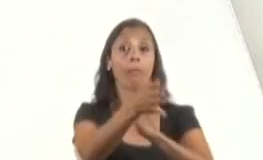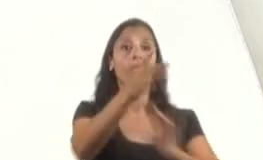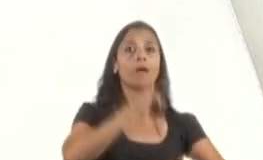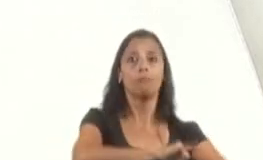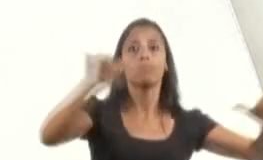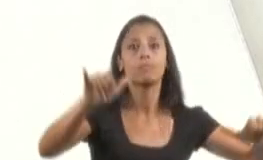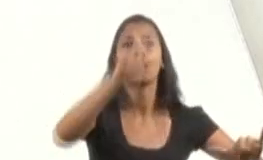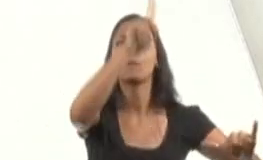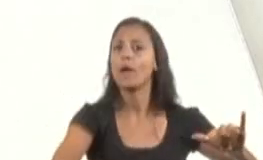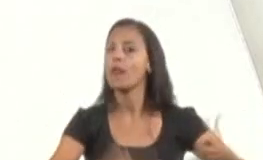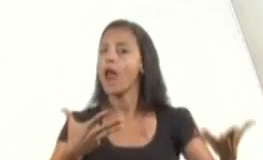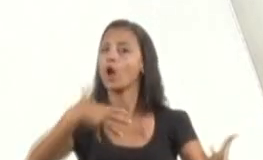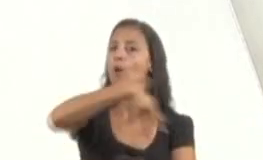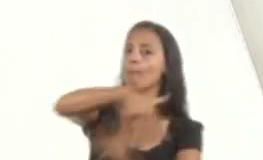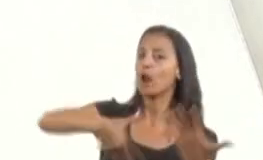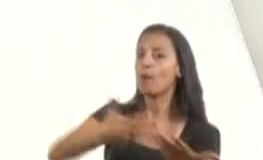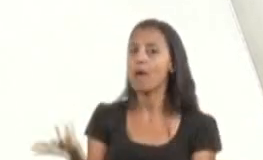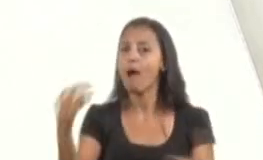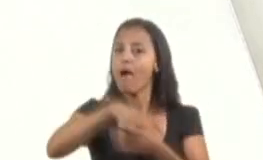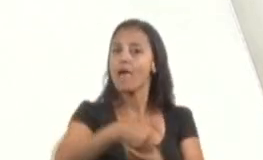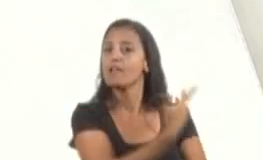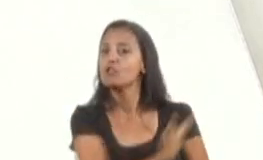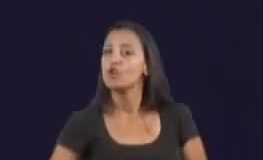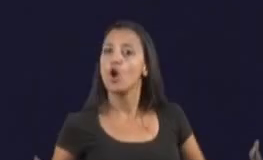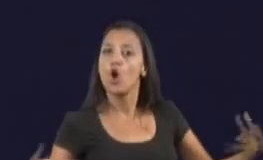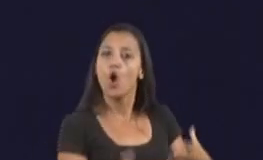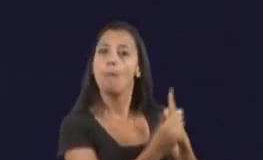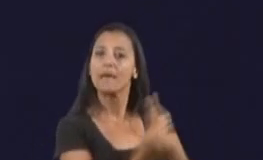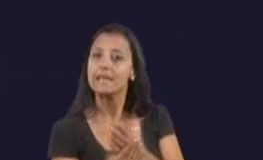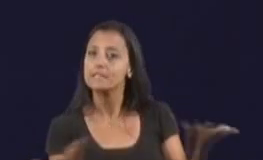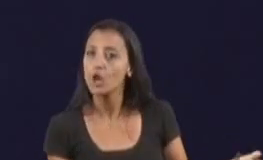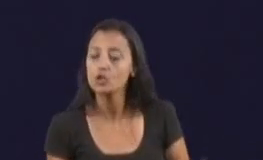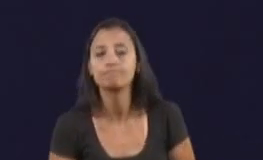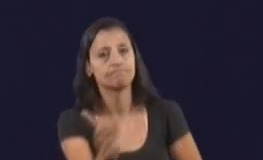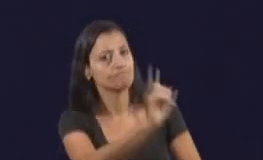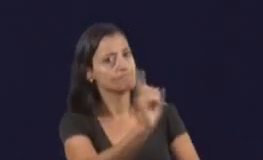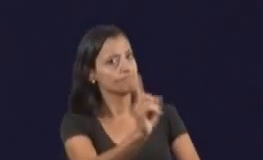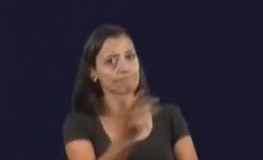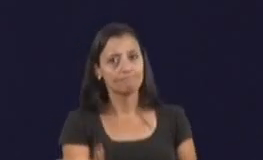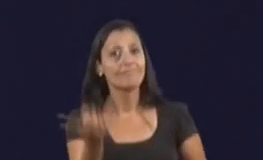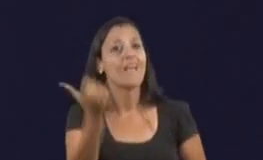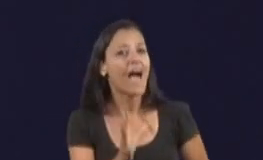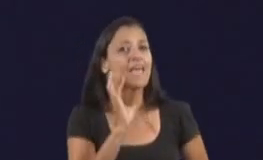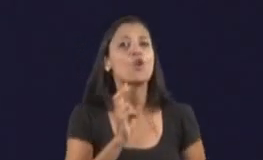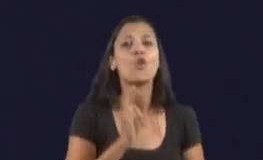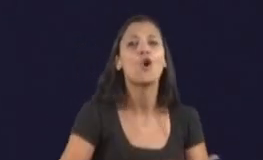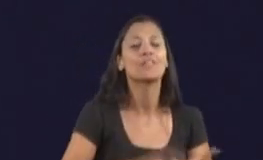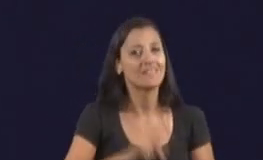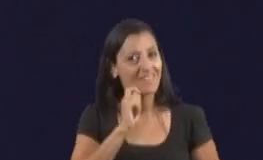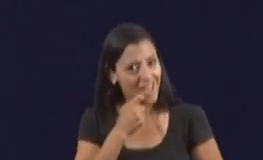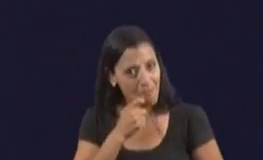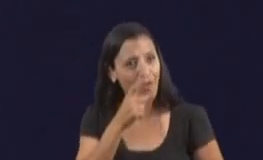eso te trajo algún inconveniente con el resto del gabinete. Gracias. No, hay una nota muy divertida de un